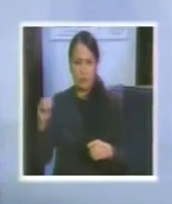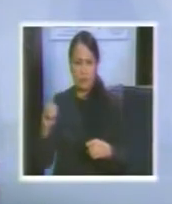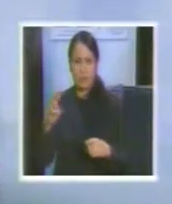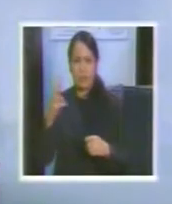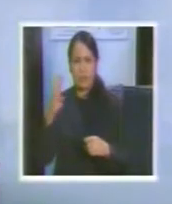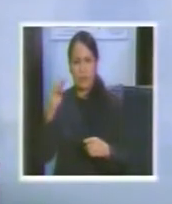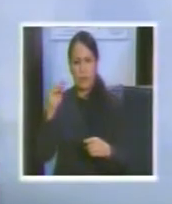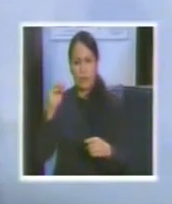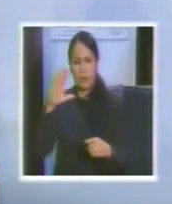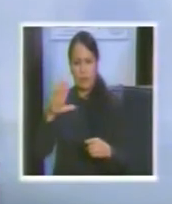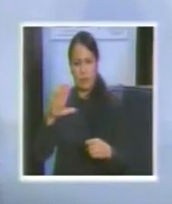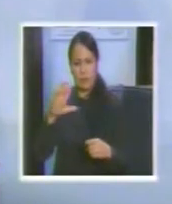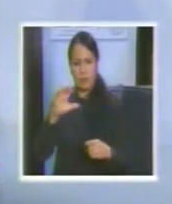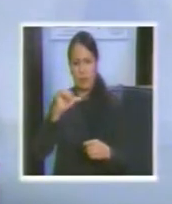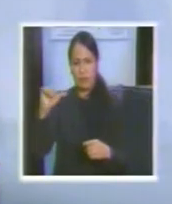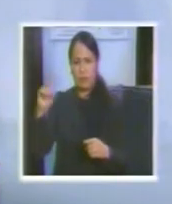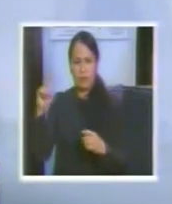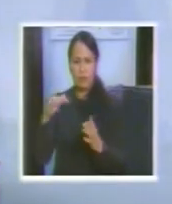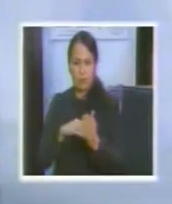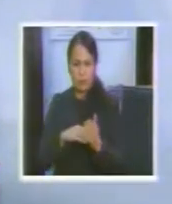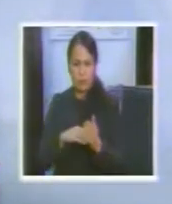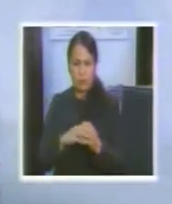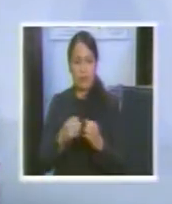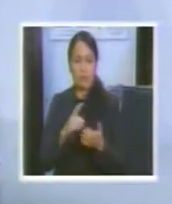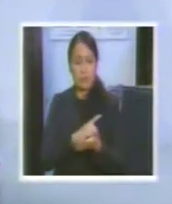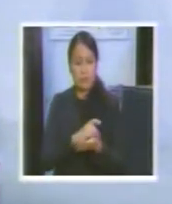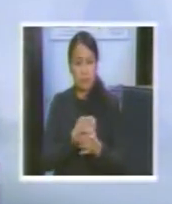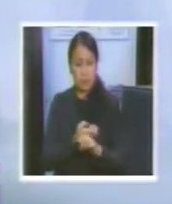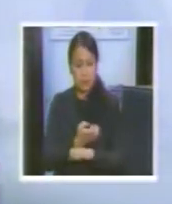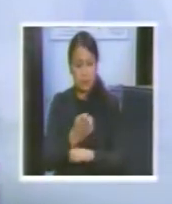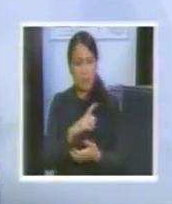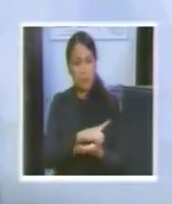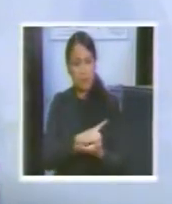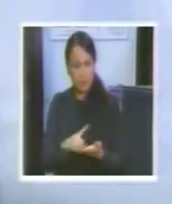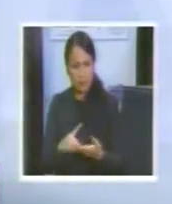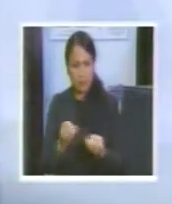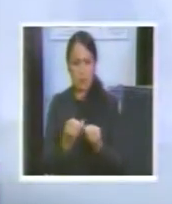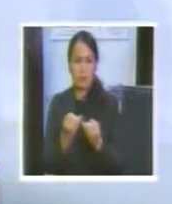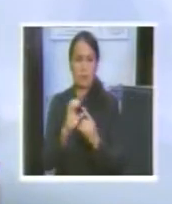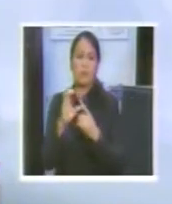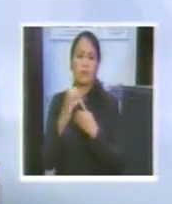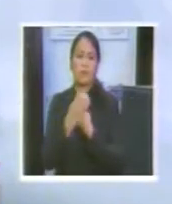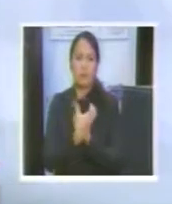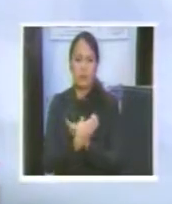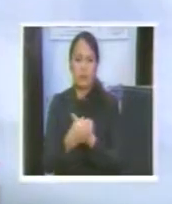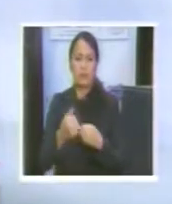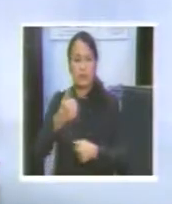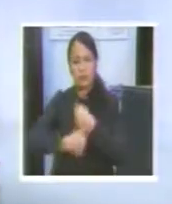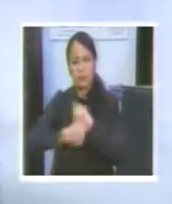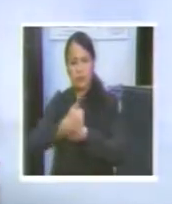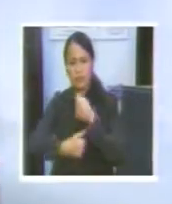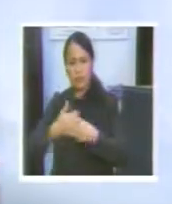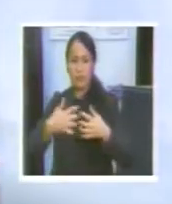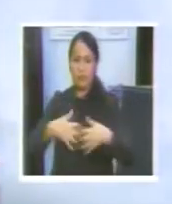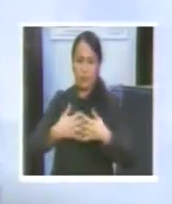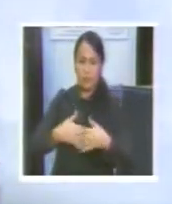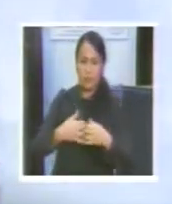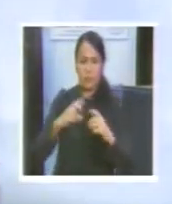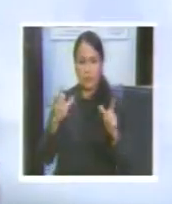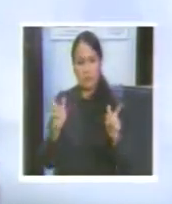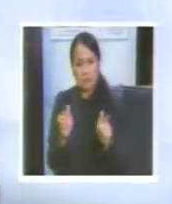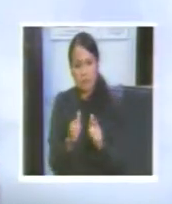la consolidación del Estado de Derecho, la cooperación económica destinada a aumentar la competitividad de las pequeñas y medianas